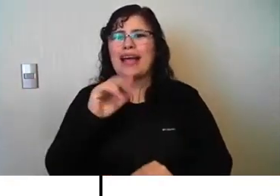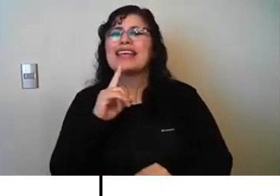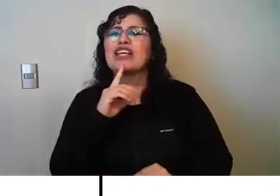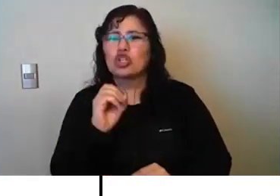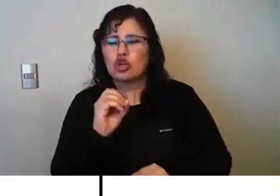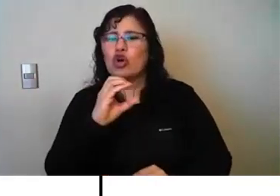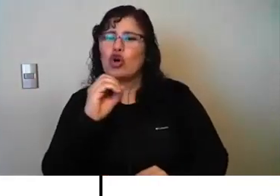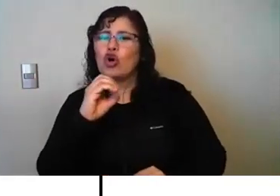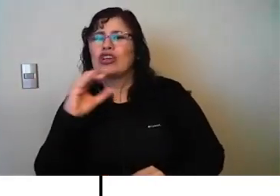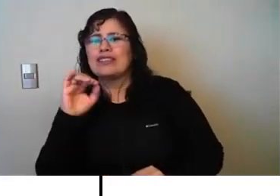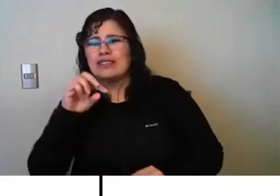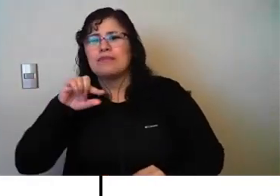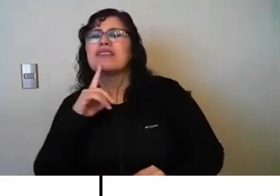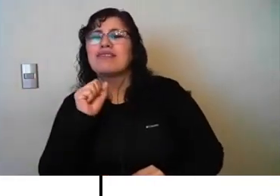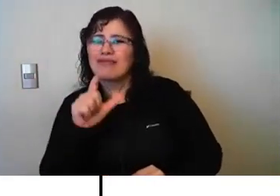el